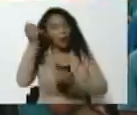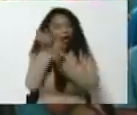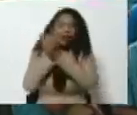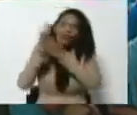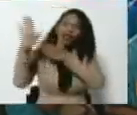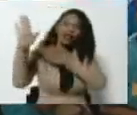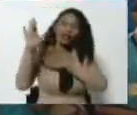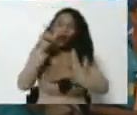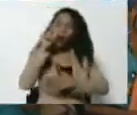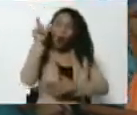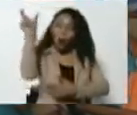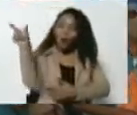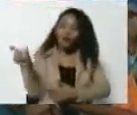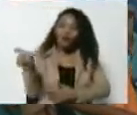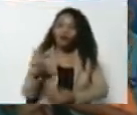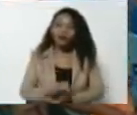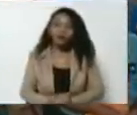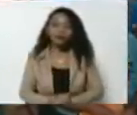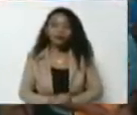de Fabricio Ojeda!